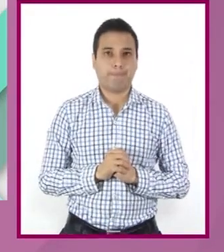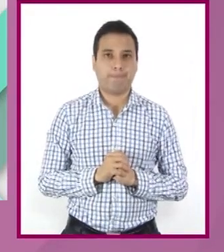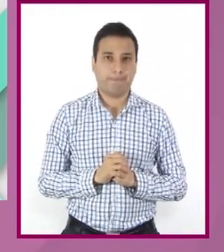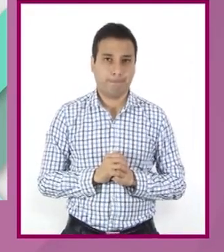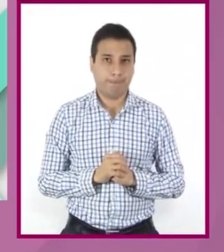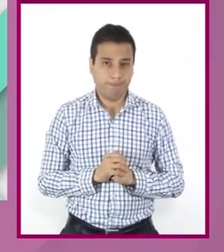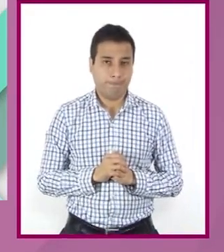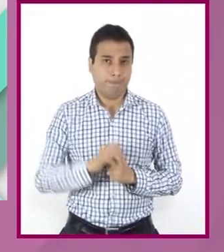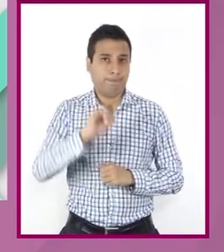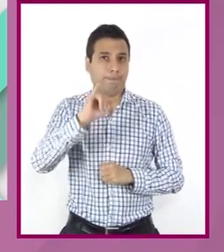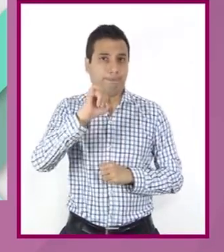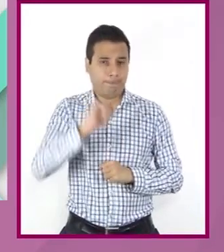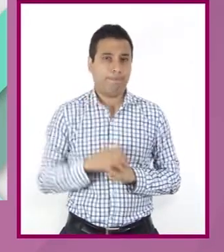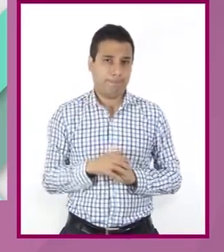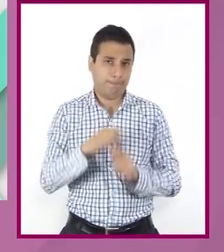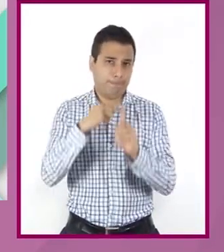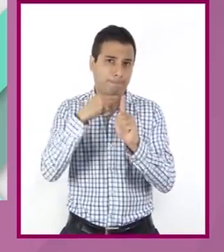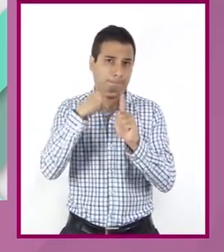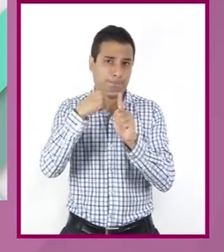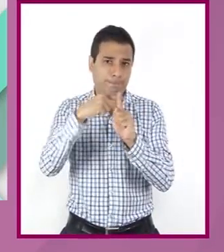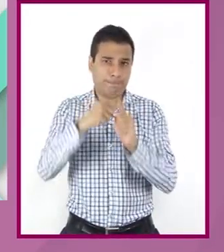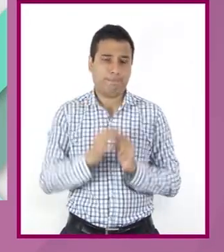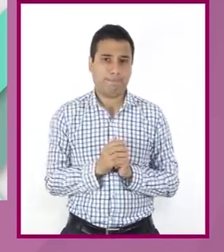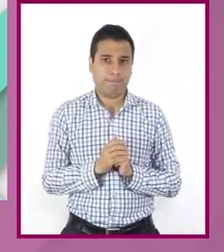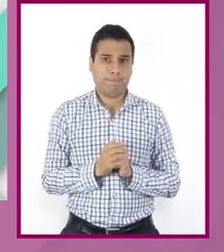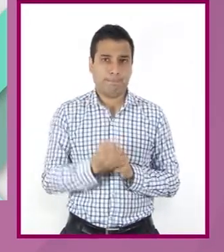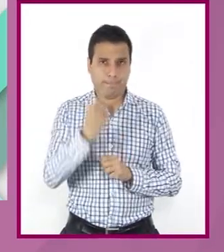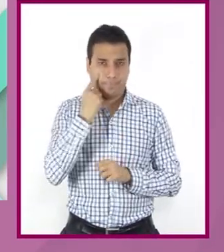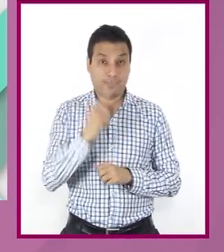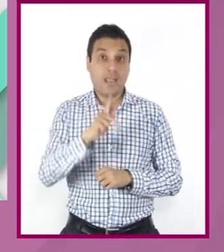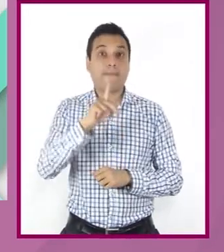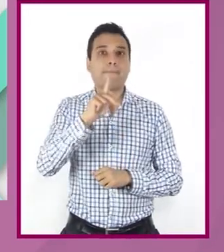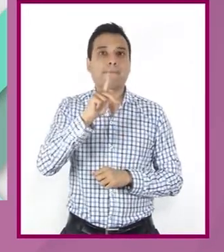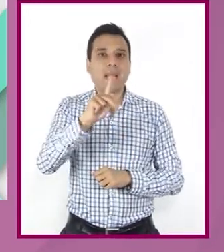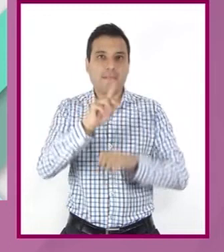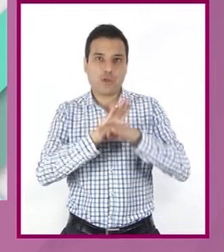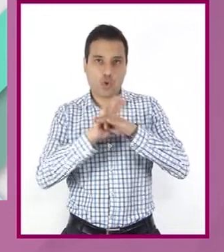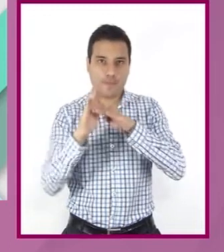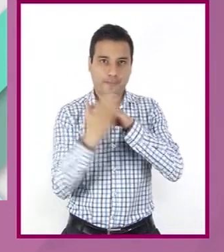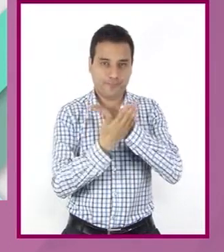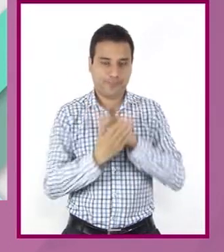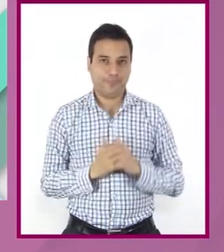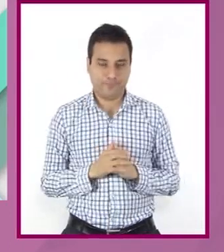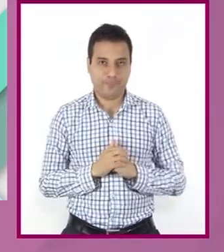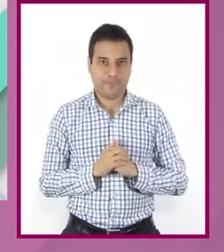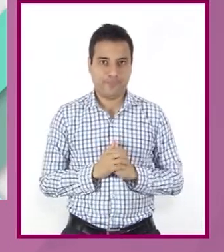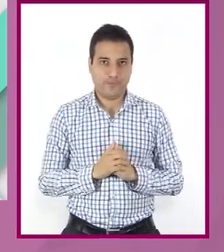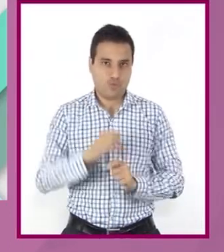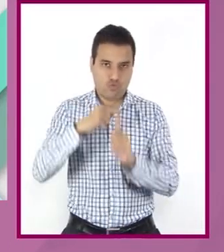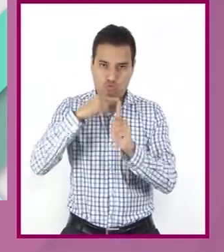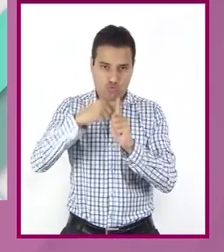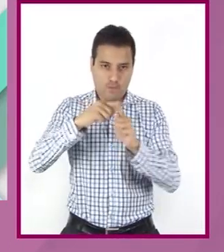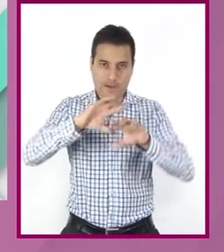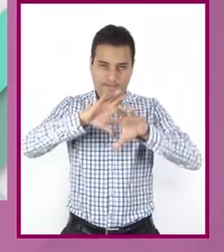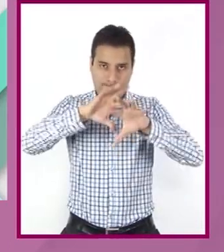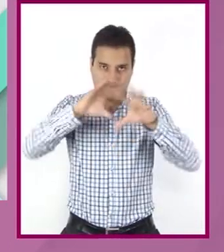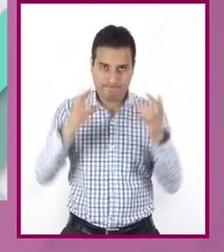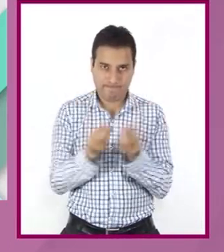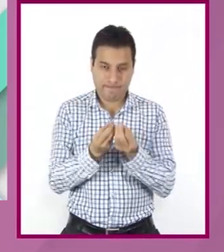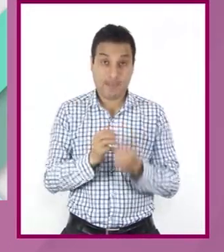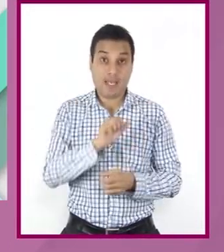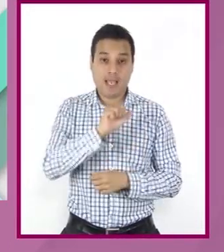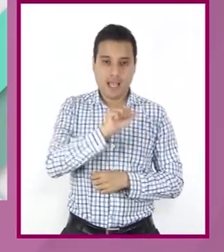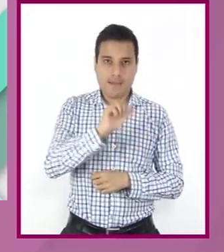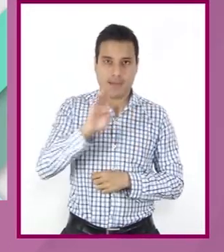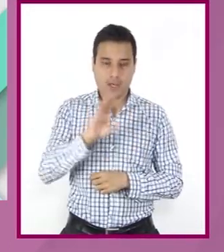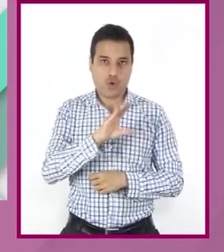Correcto. Una adición. Ahora calcularemos el perímetro del deportivo, efectuando la suma de todos sus lados. El segmento AB